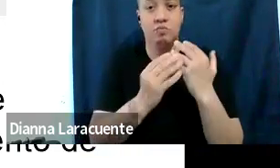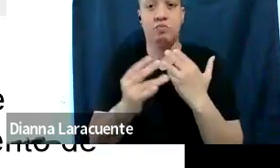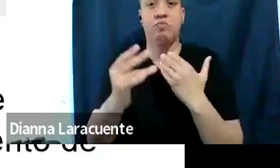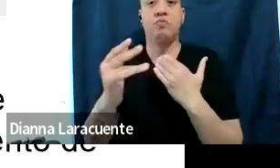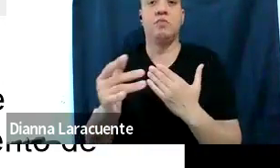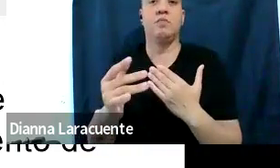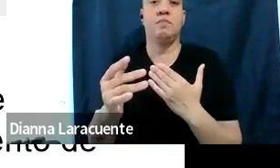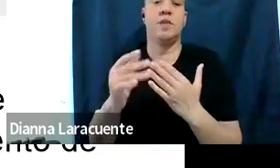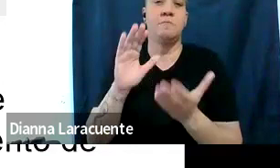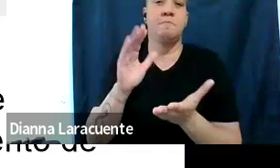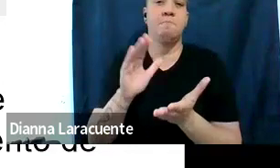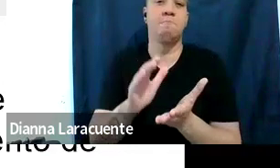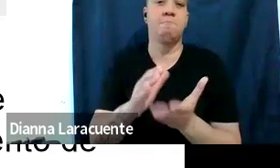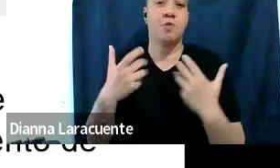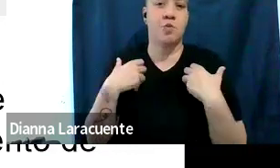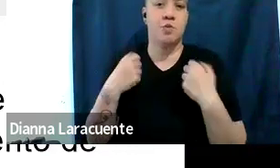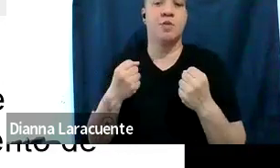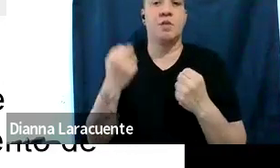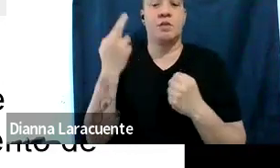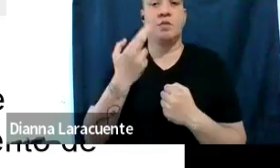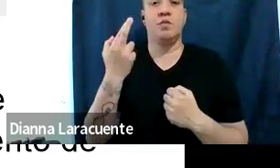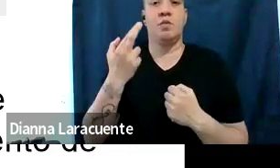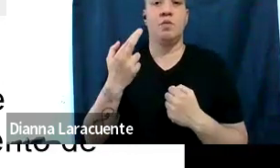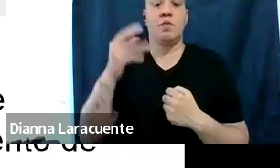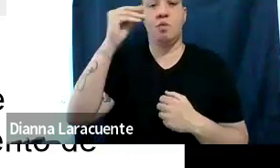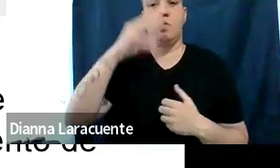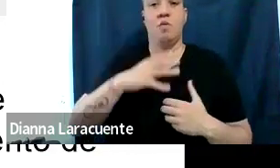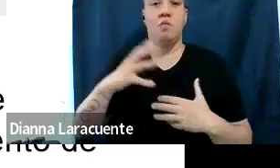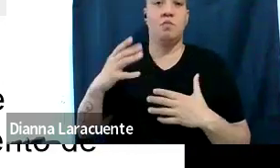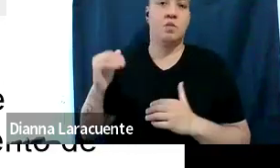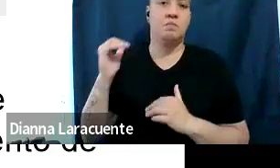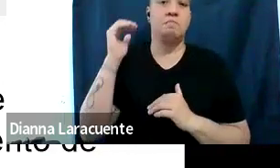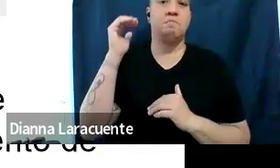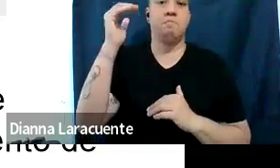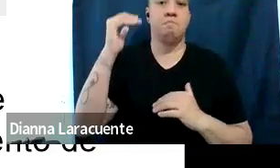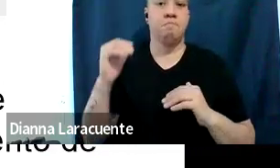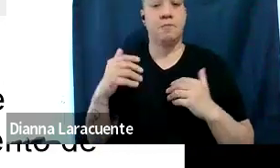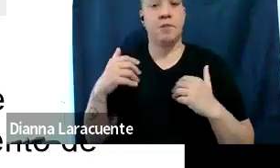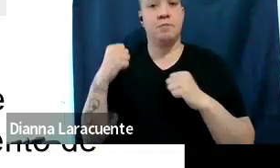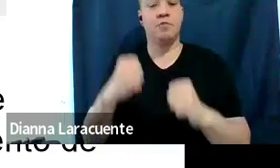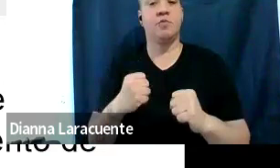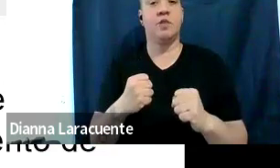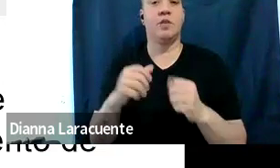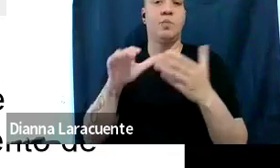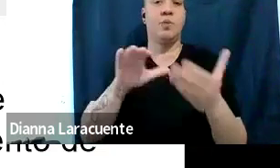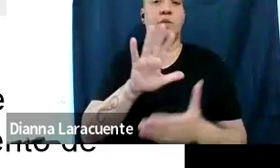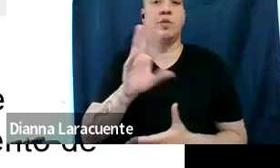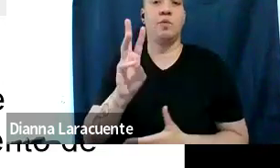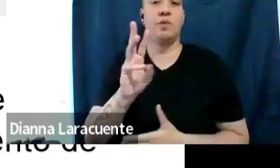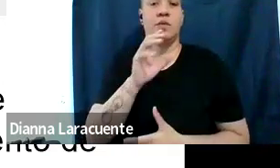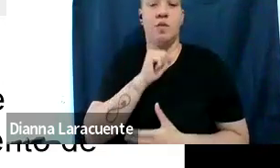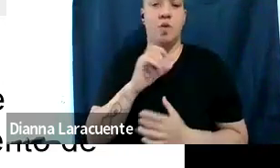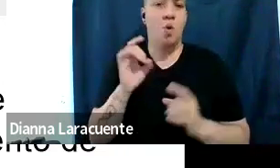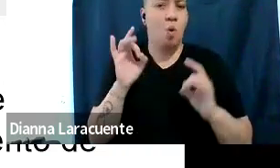su salud. Por eso un hombre vigoroso, corpulento, muere a los 56 años. Sin odios, pero